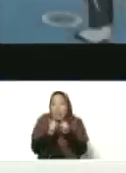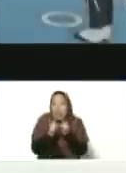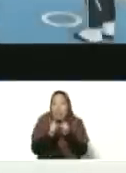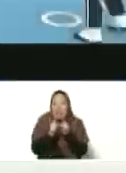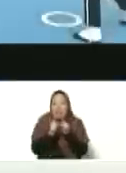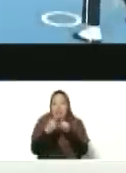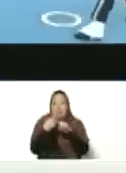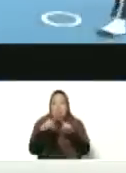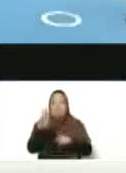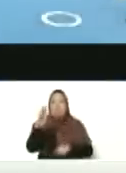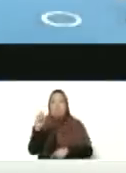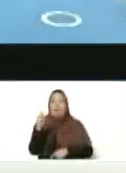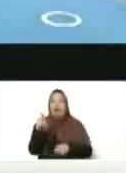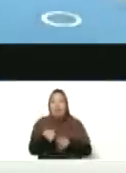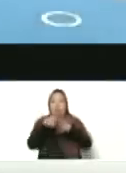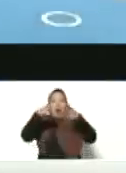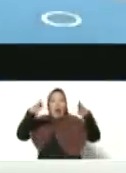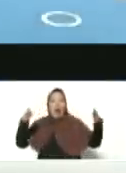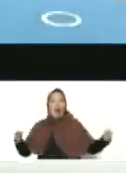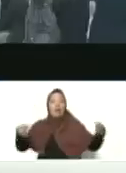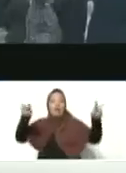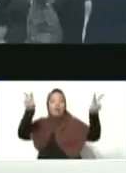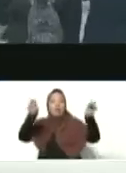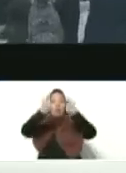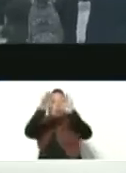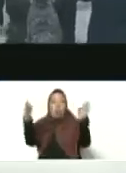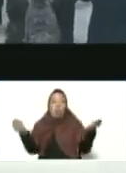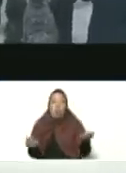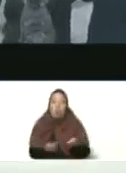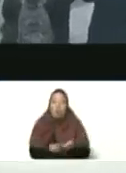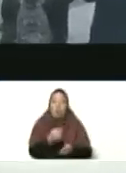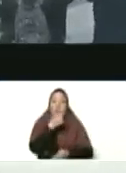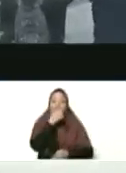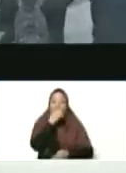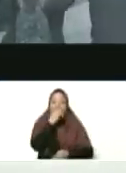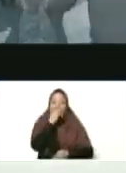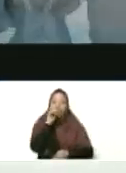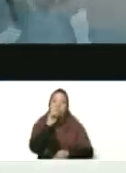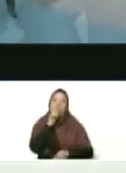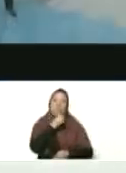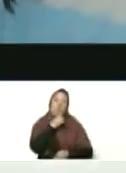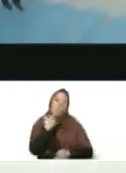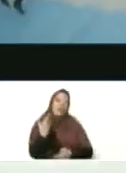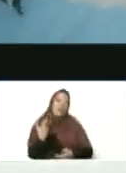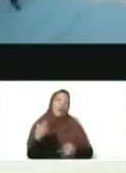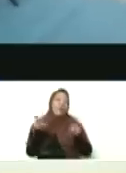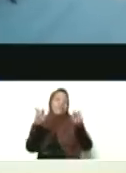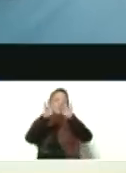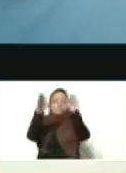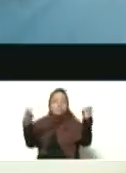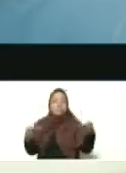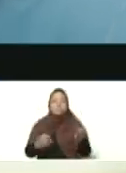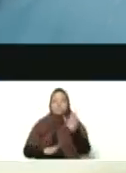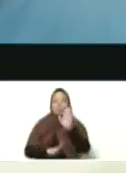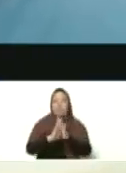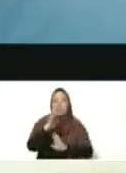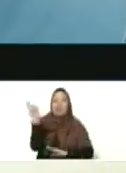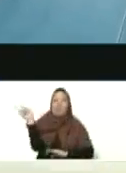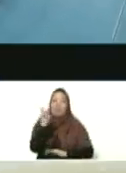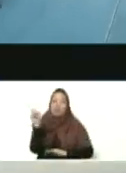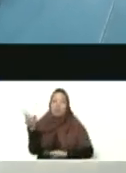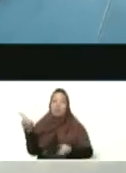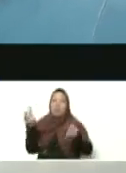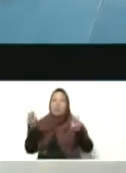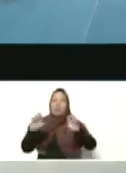de bajo el nuevo mundo va surgiendo y el nuevo mundo tiene que surgir y consolidarse en venezuela